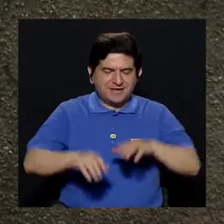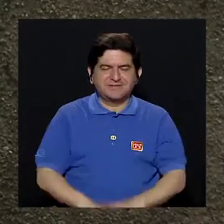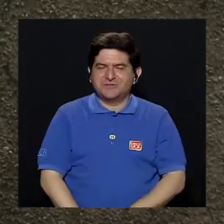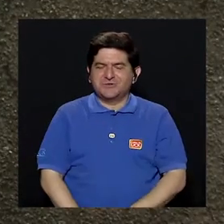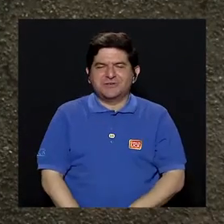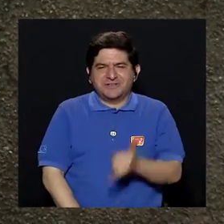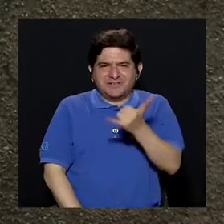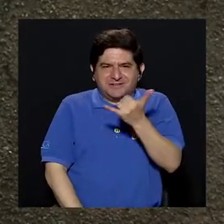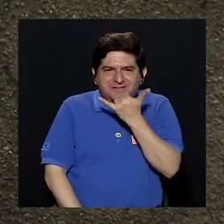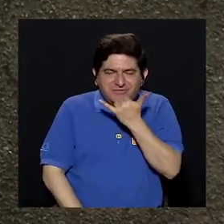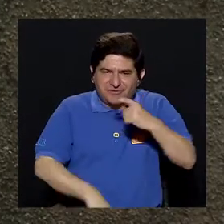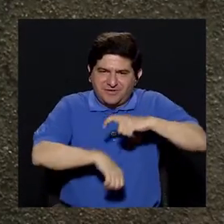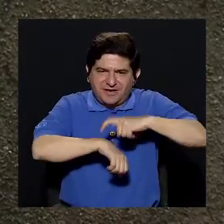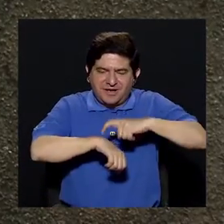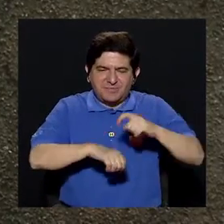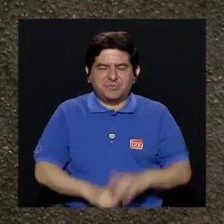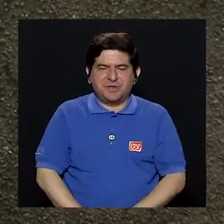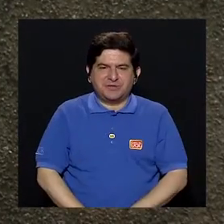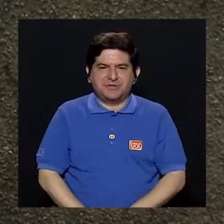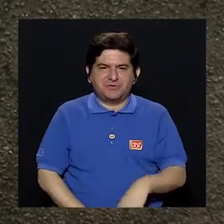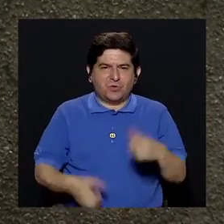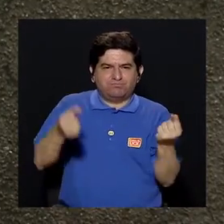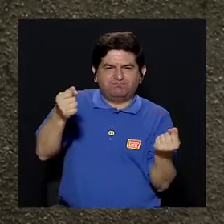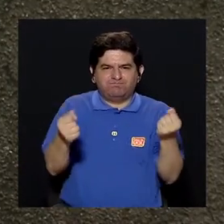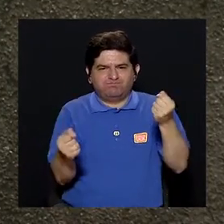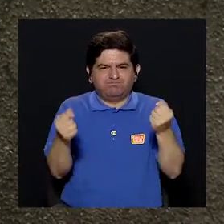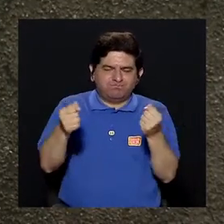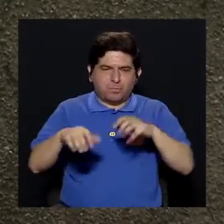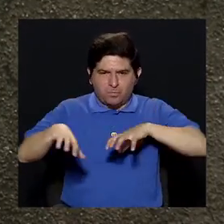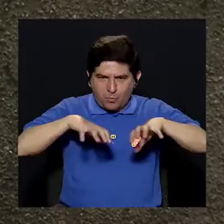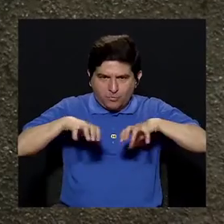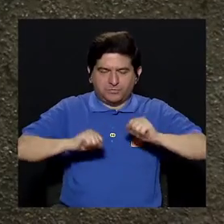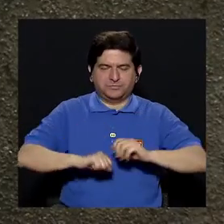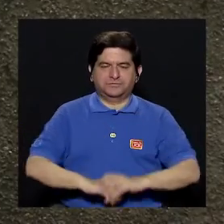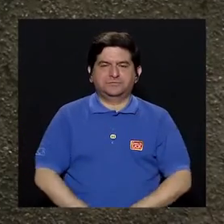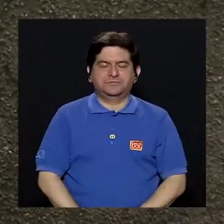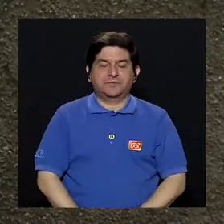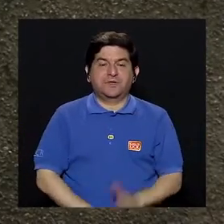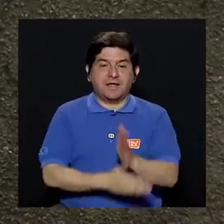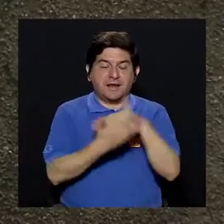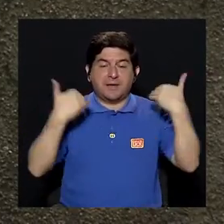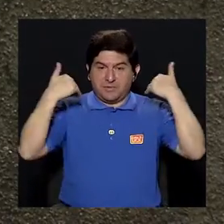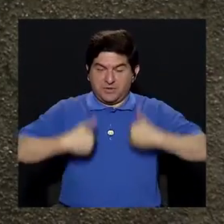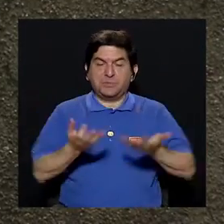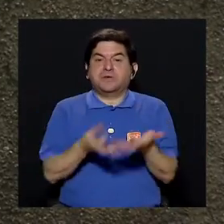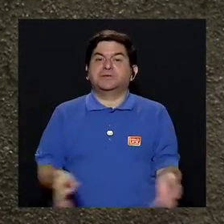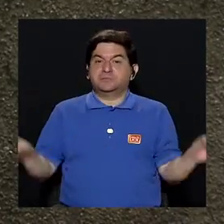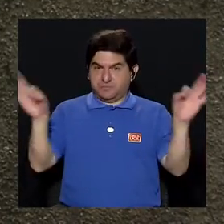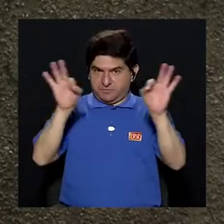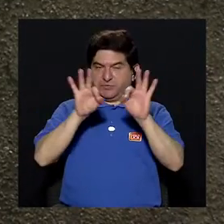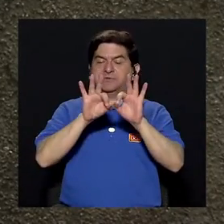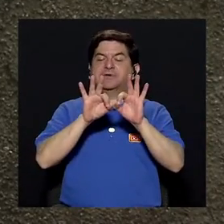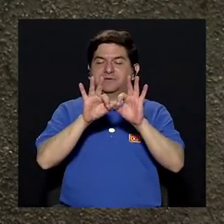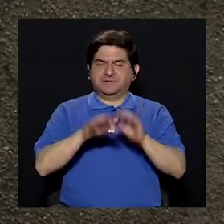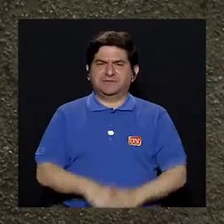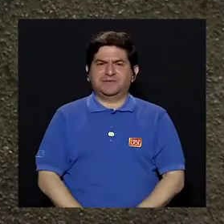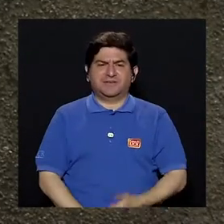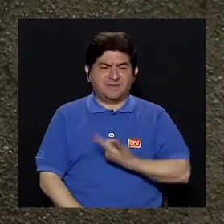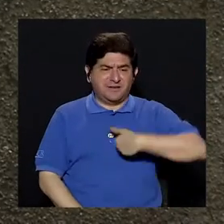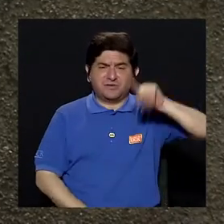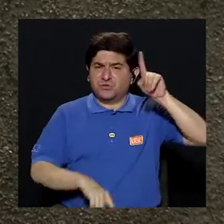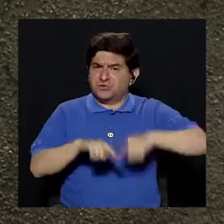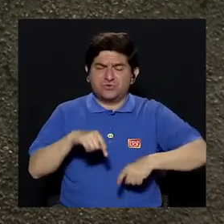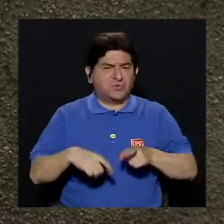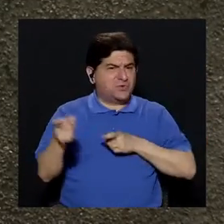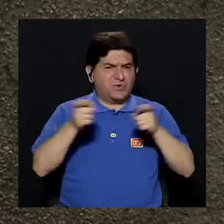un acto incorrecto a la hora de maniobrar el automóvil. Entonces, la parte humana es algo muy importante. Nosotros no